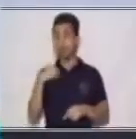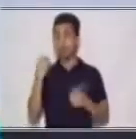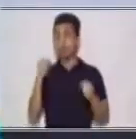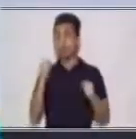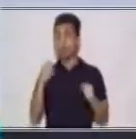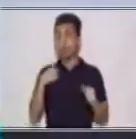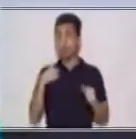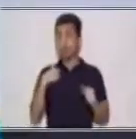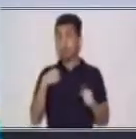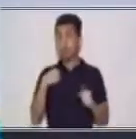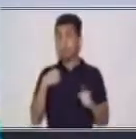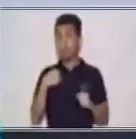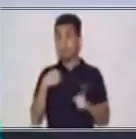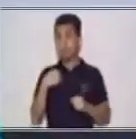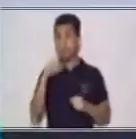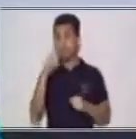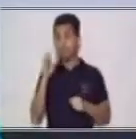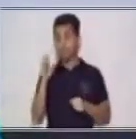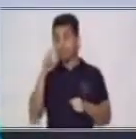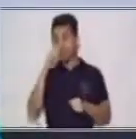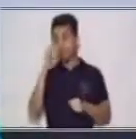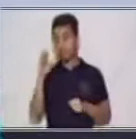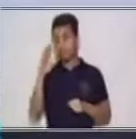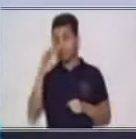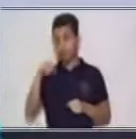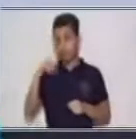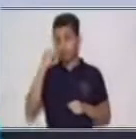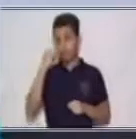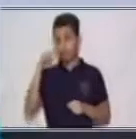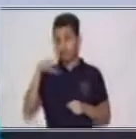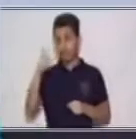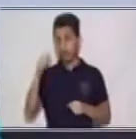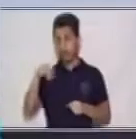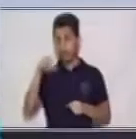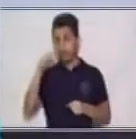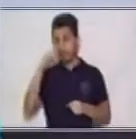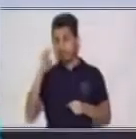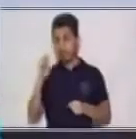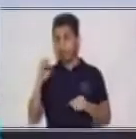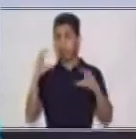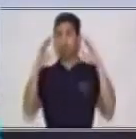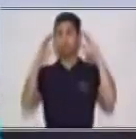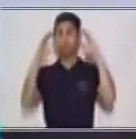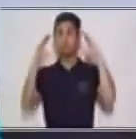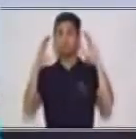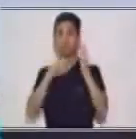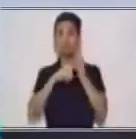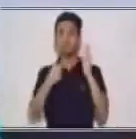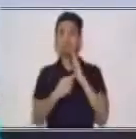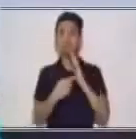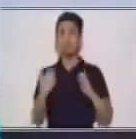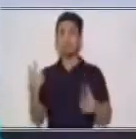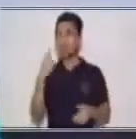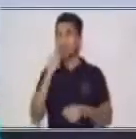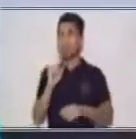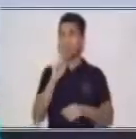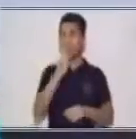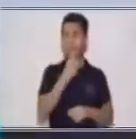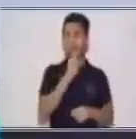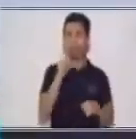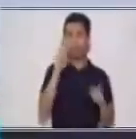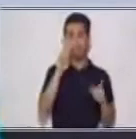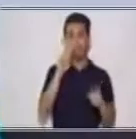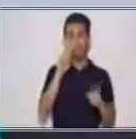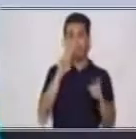indicar que la primera columna va a estar formada por la primera variable y la segunda columna por la segunda